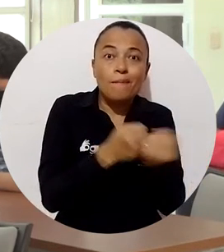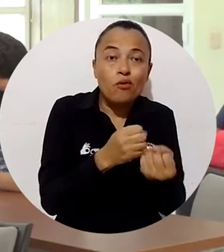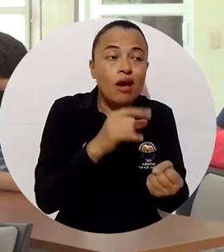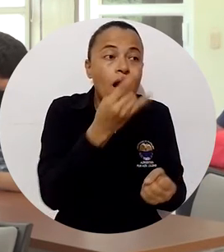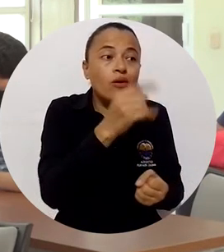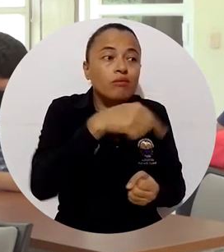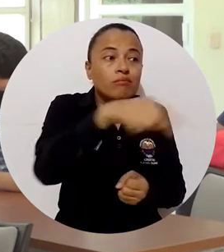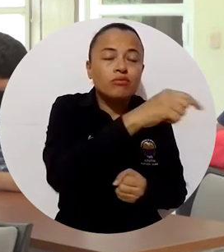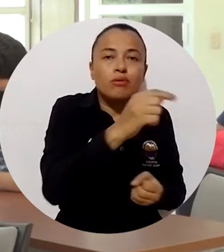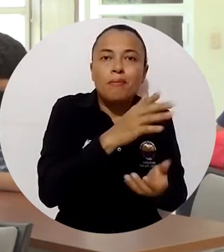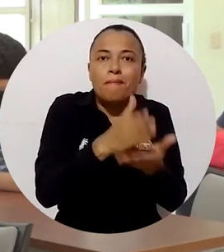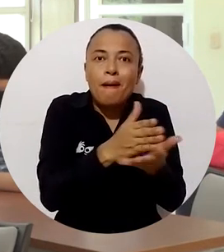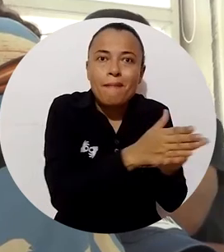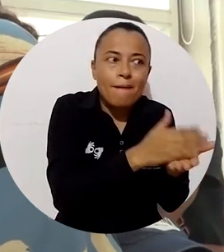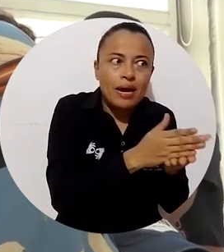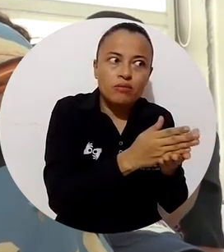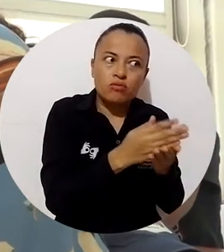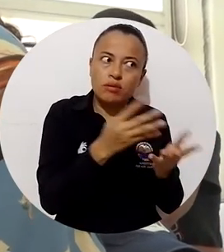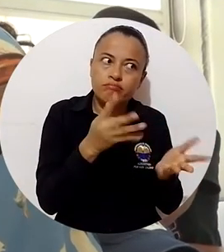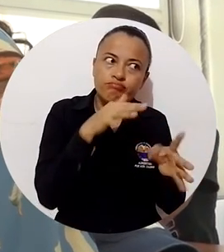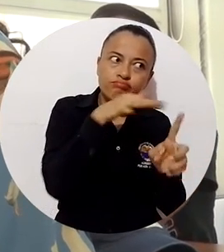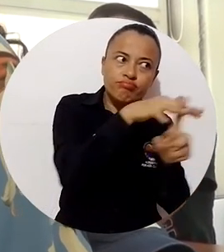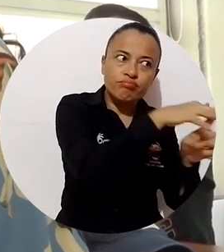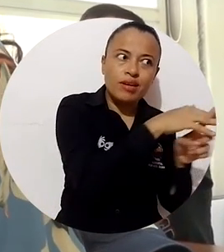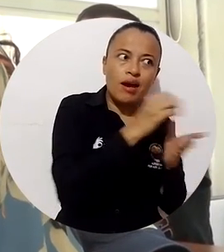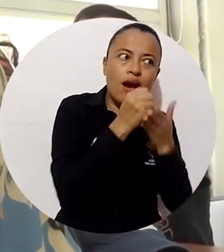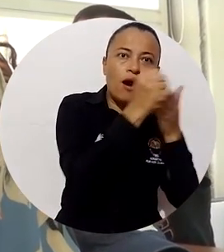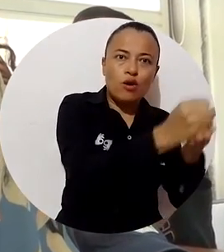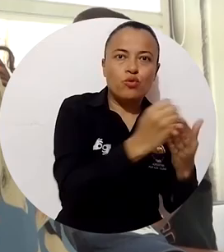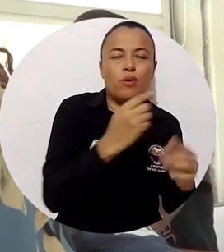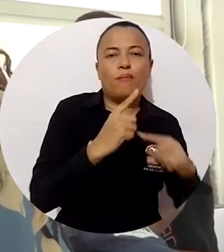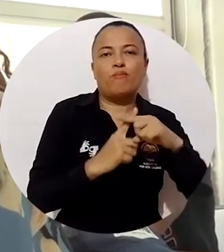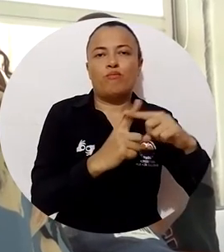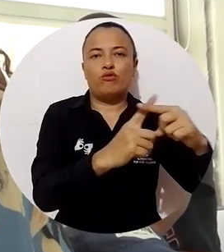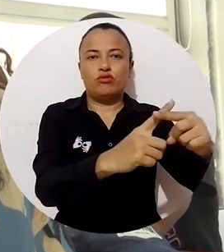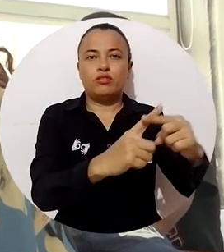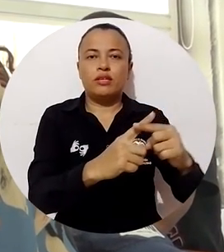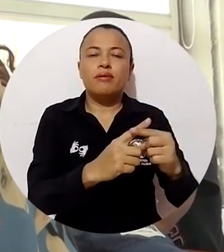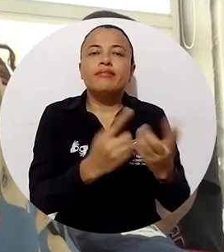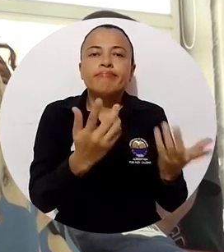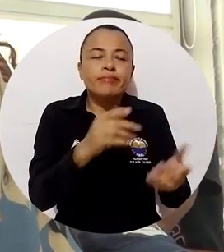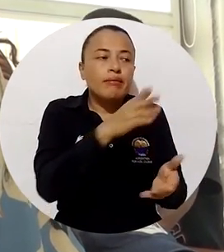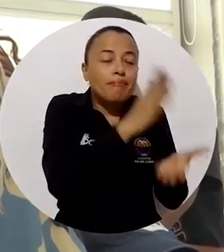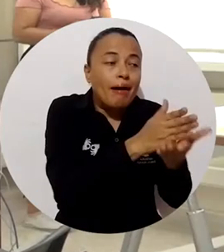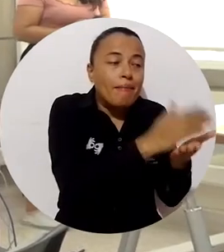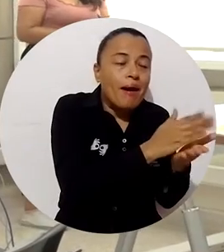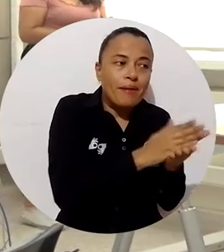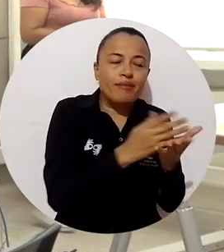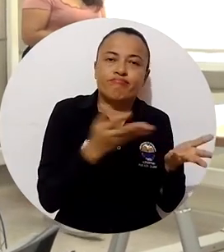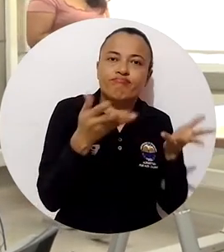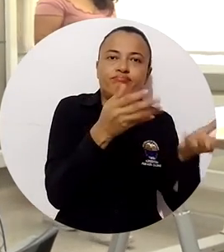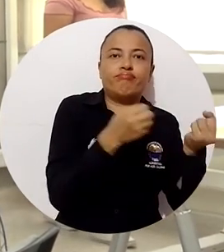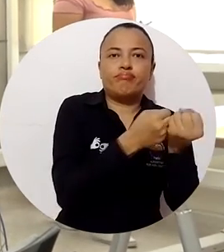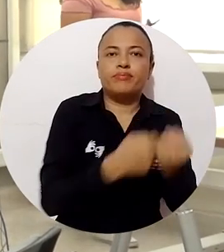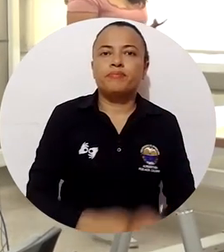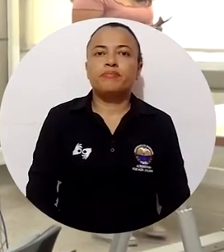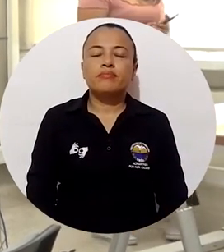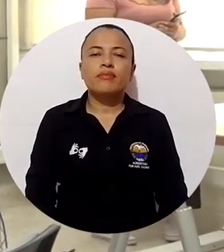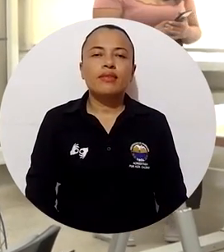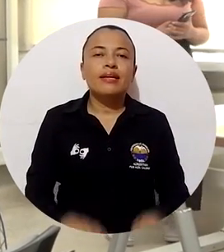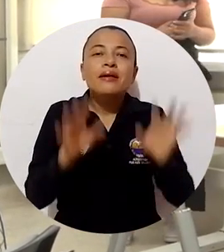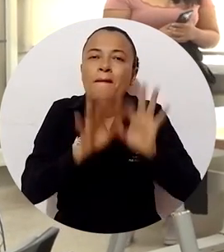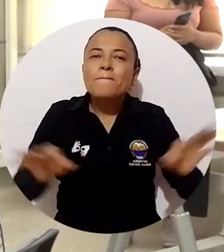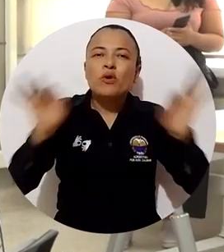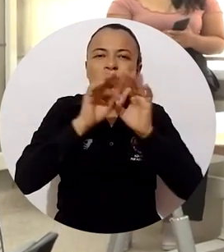situaciones emocionales, cognitivas y un sinfín de posibilidades que pueden tener los estudiantes en cualquier adversidad. Bajo la premisa de que primero